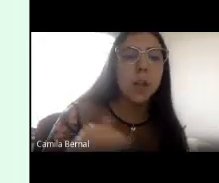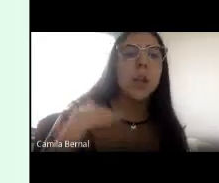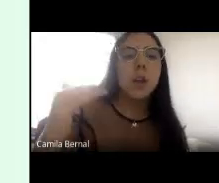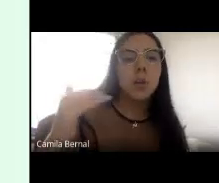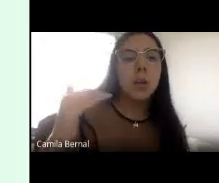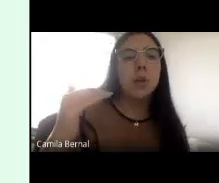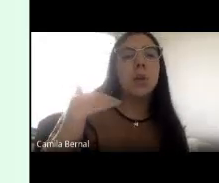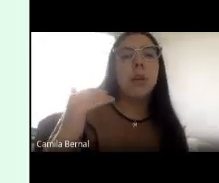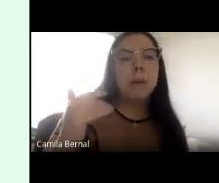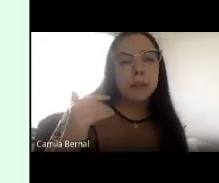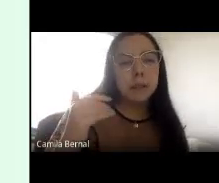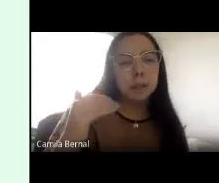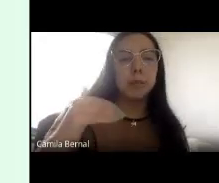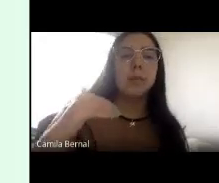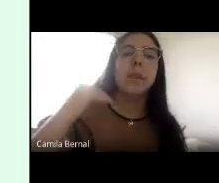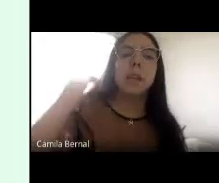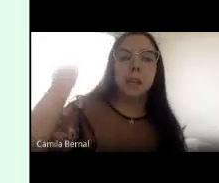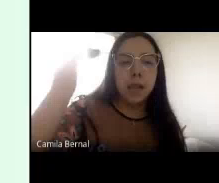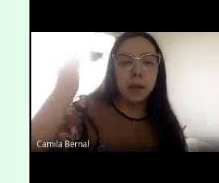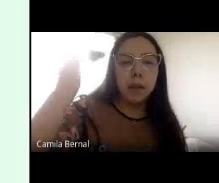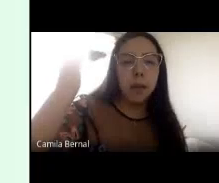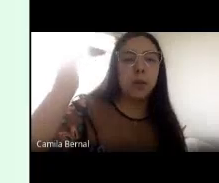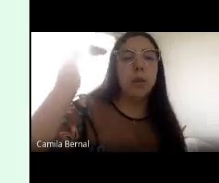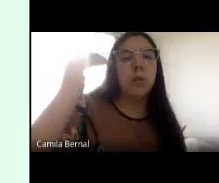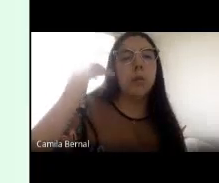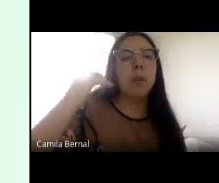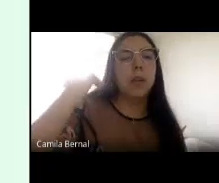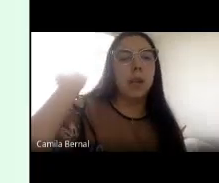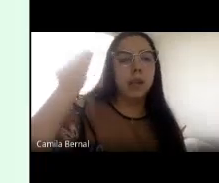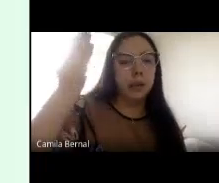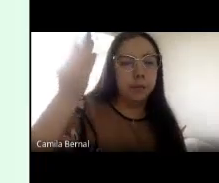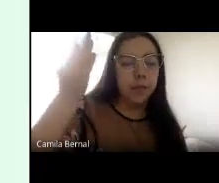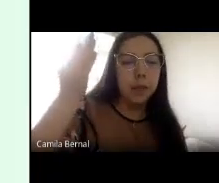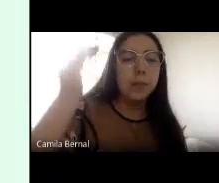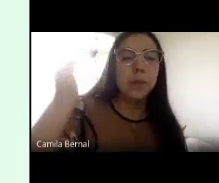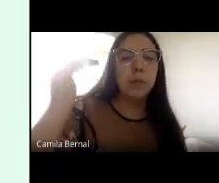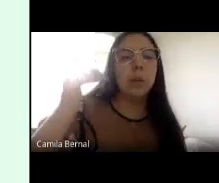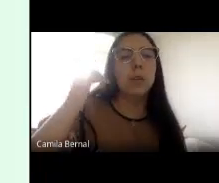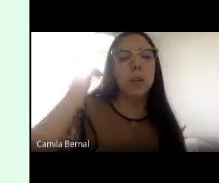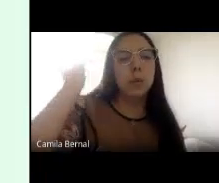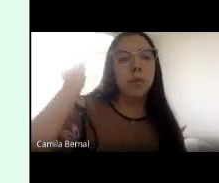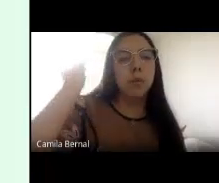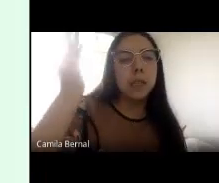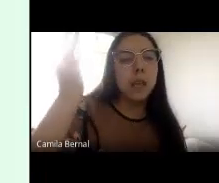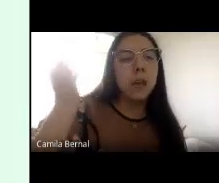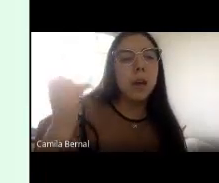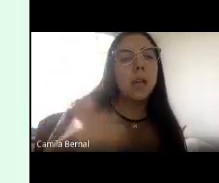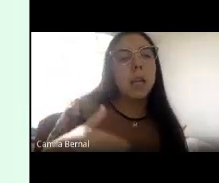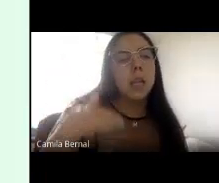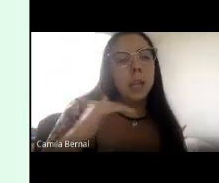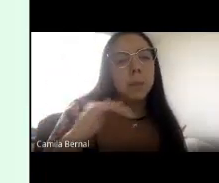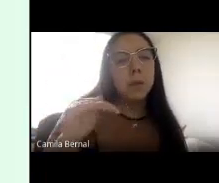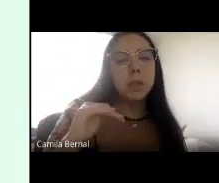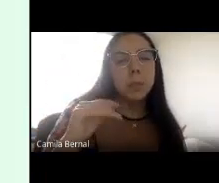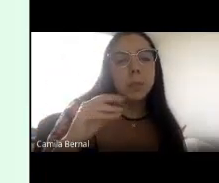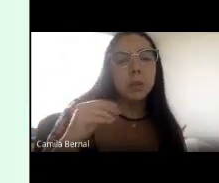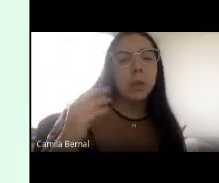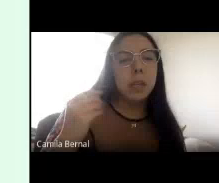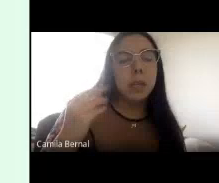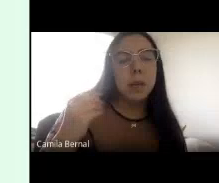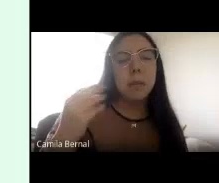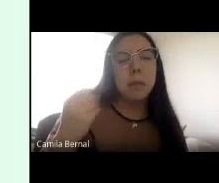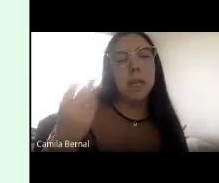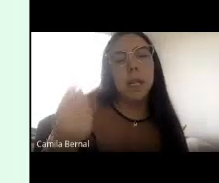sistema. Luego nuevamente viene grava, luego viene arena fina, luego viene nuevamente grava y por